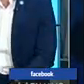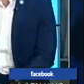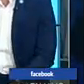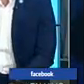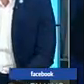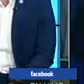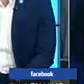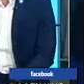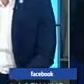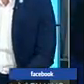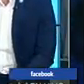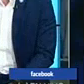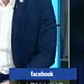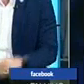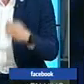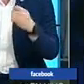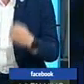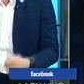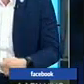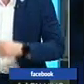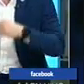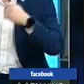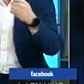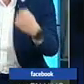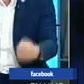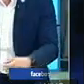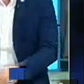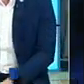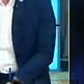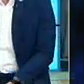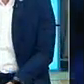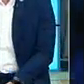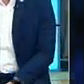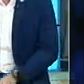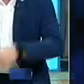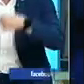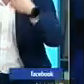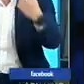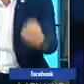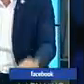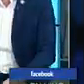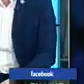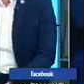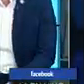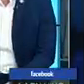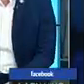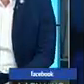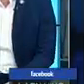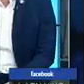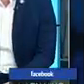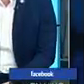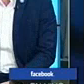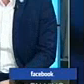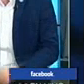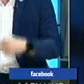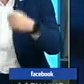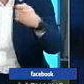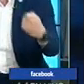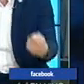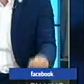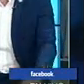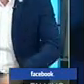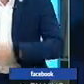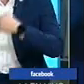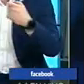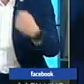cometimiento de delitos podemos trabajar en la recuperación de espacios públicos en la generación de espacios públicos en el